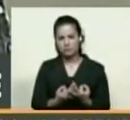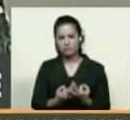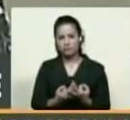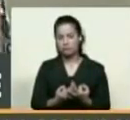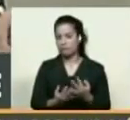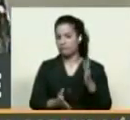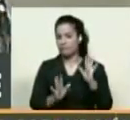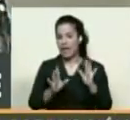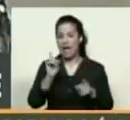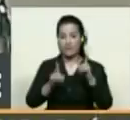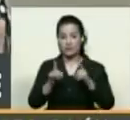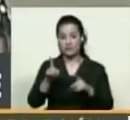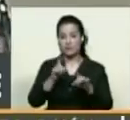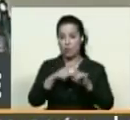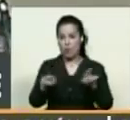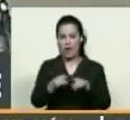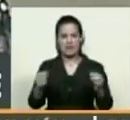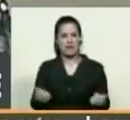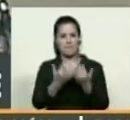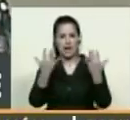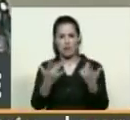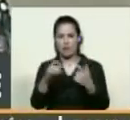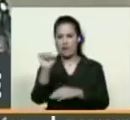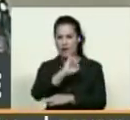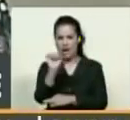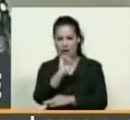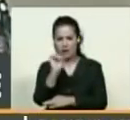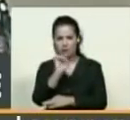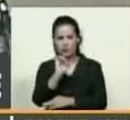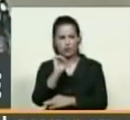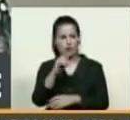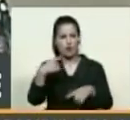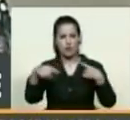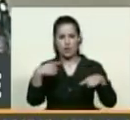ocasiones quemaron vehículos de coordinadores de centros